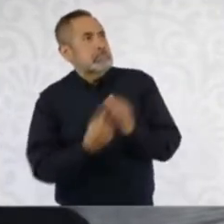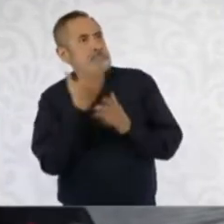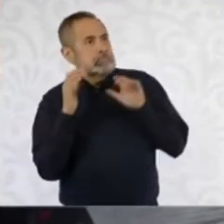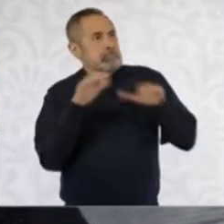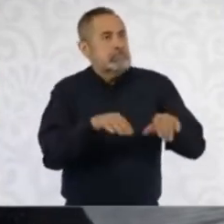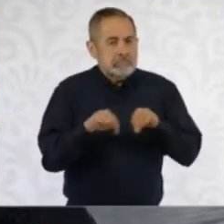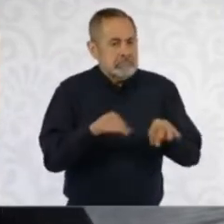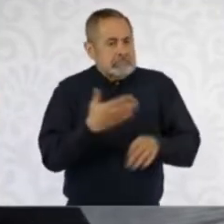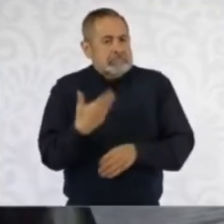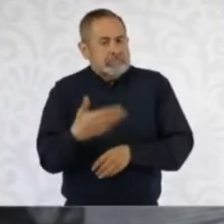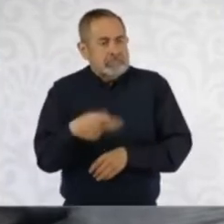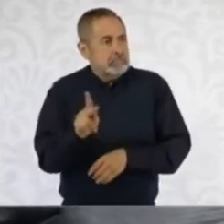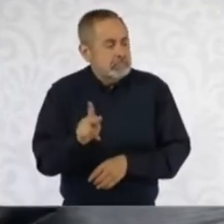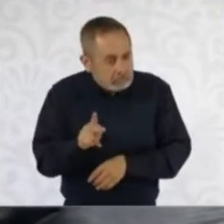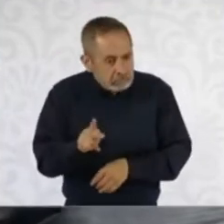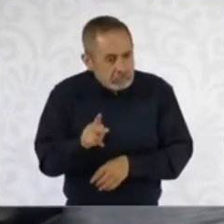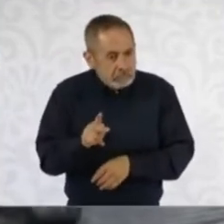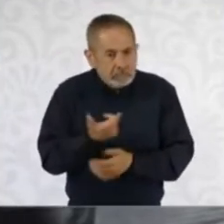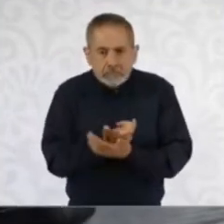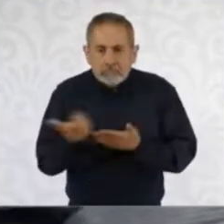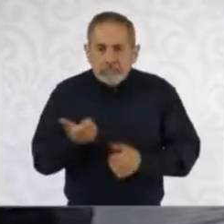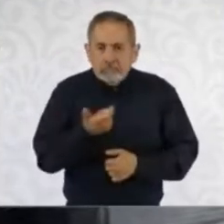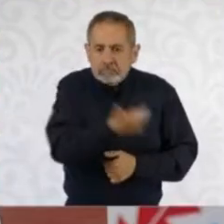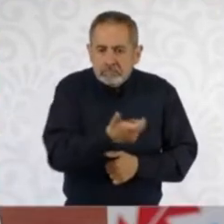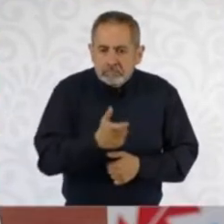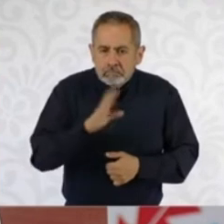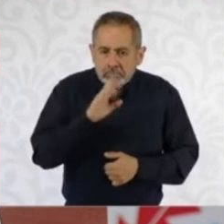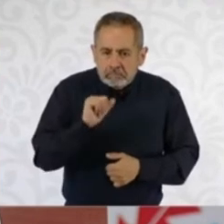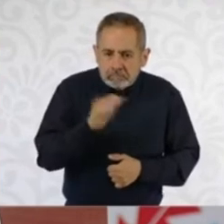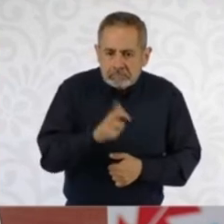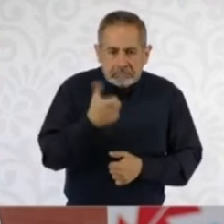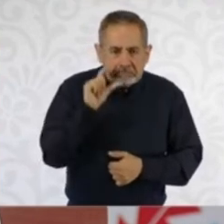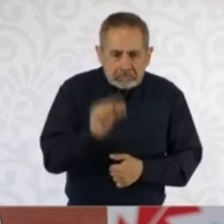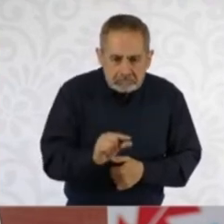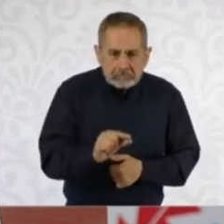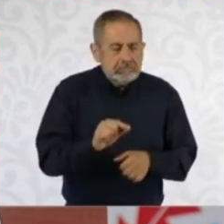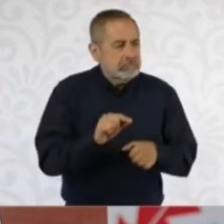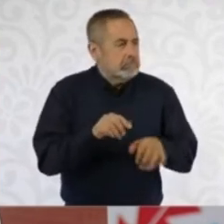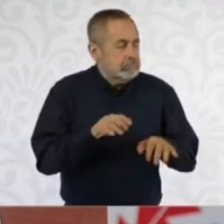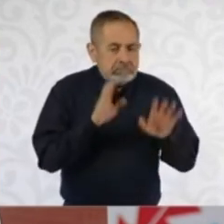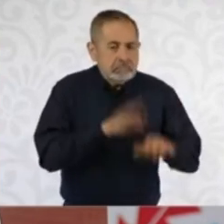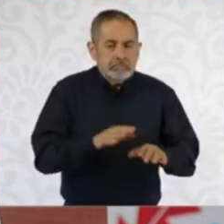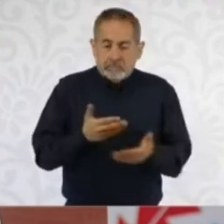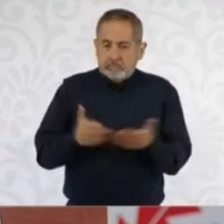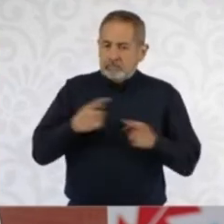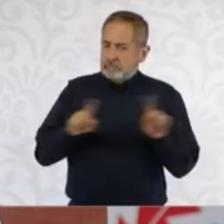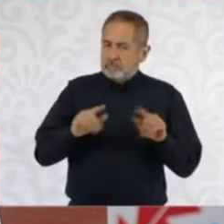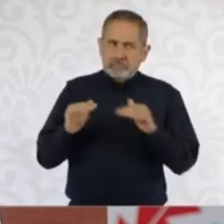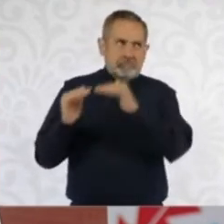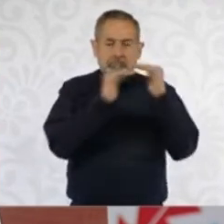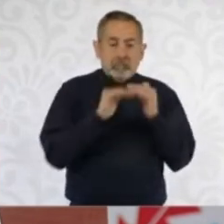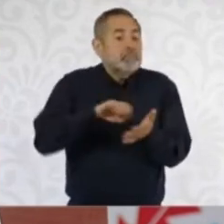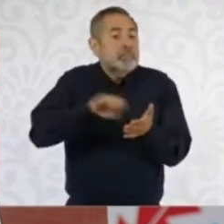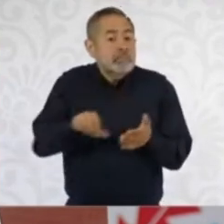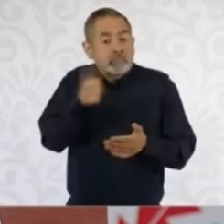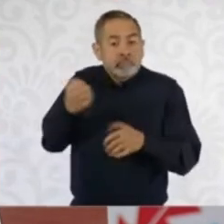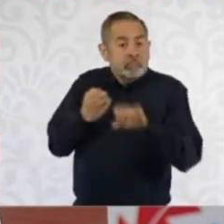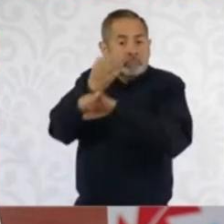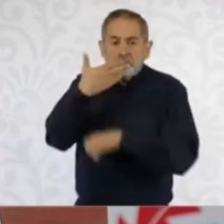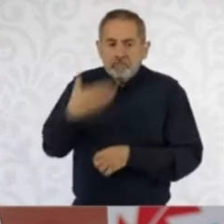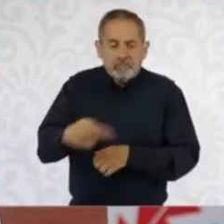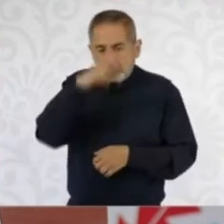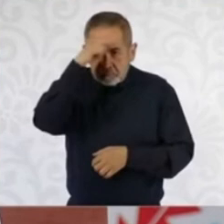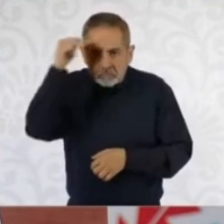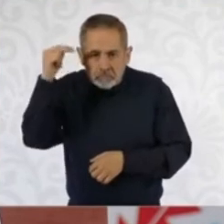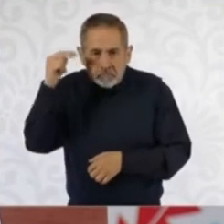empleos en la frontera, pero eran empleos mal pagados. Ahora la distribución es mucho mejor. Otro estado con un crecimiento destacado, Nayarit, que ha tenido tanto por el